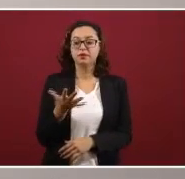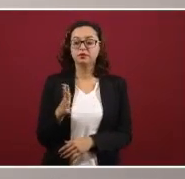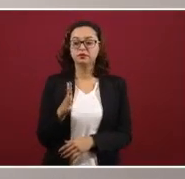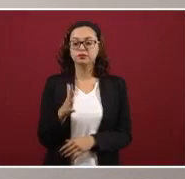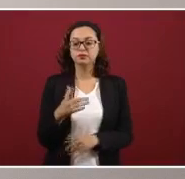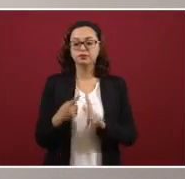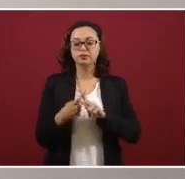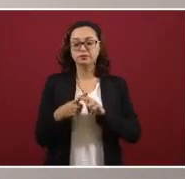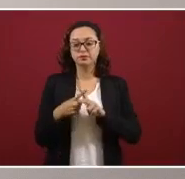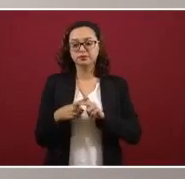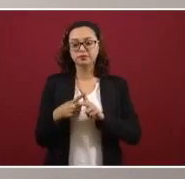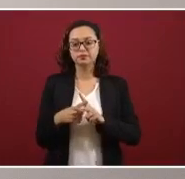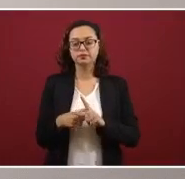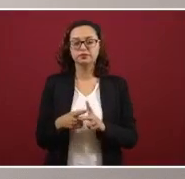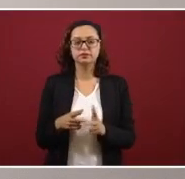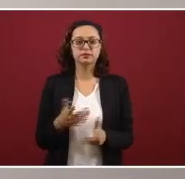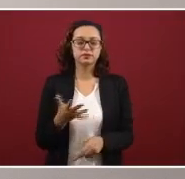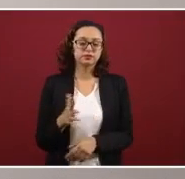estamos